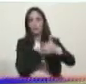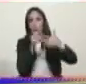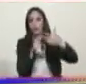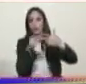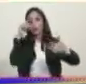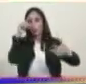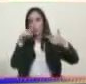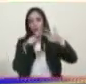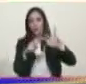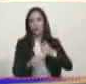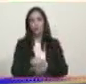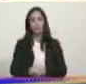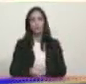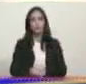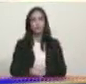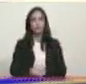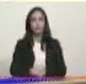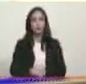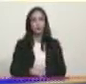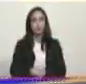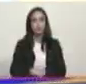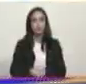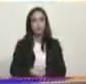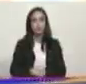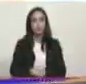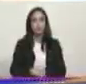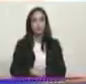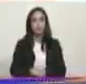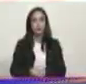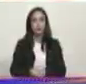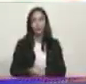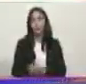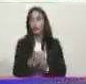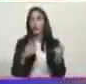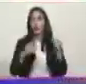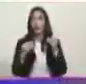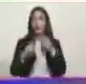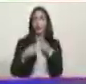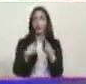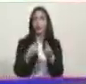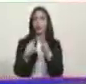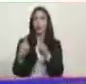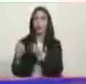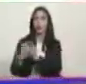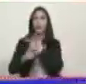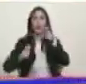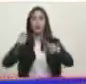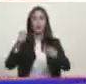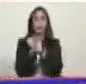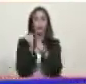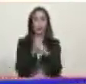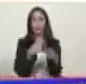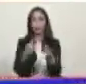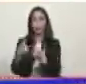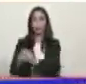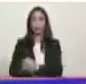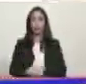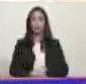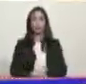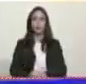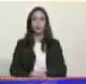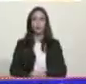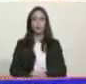vértice. El sistema de compensación para los transportistas, que implica, ese es un nombre